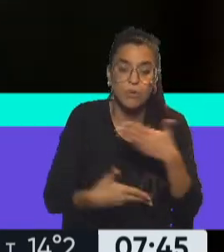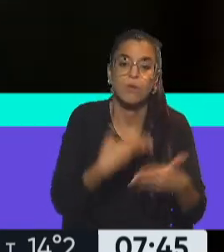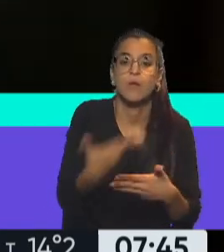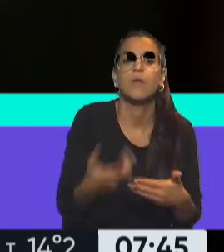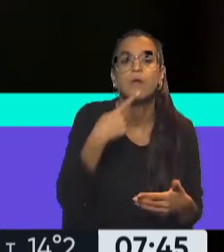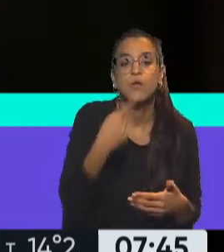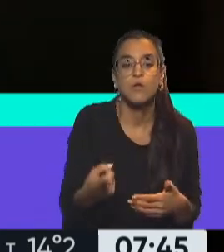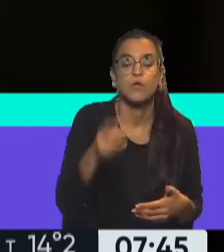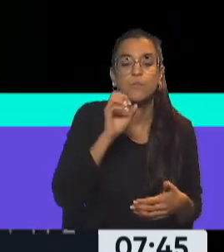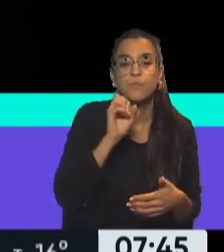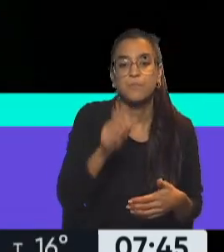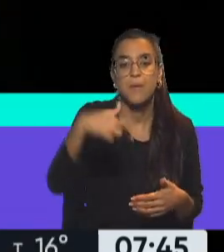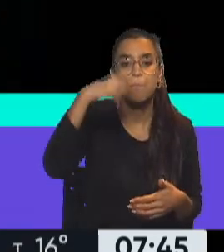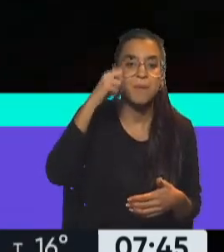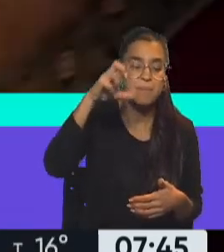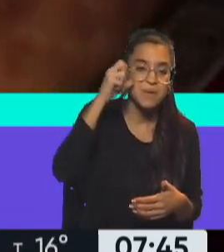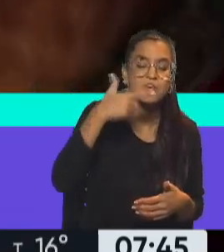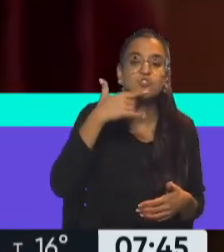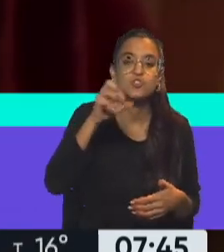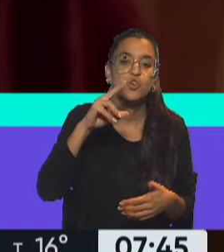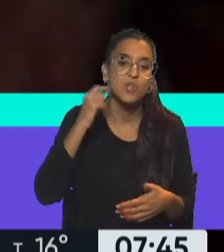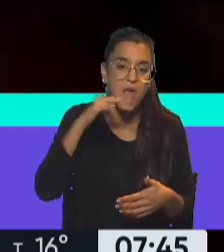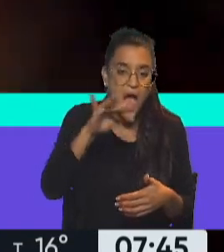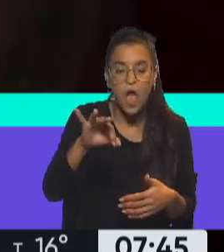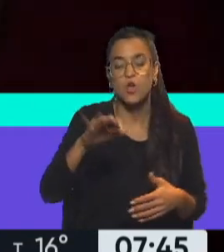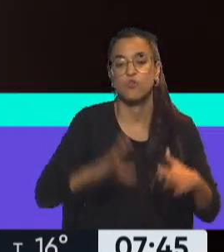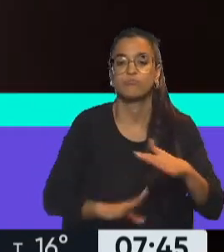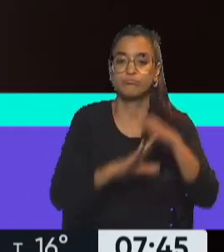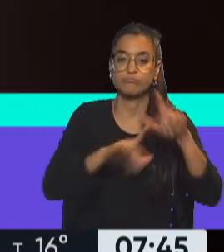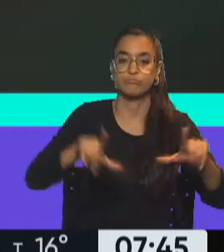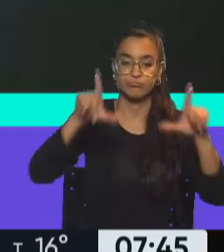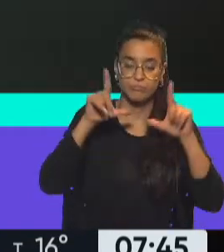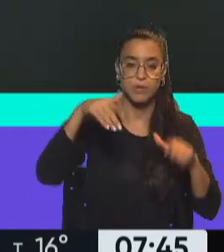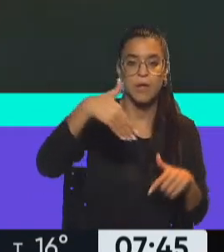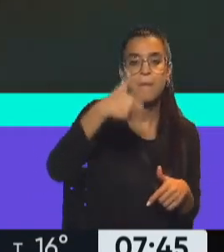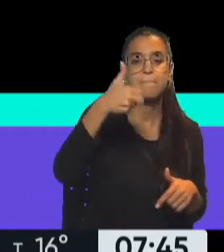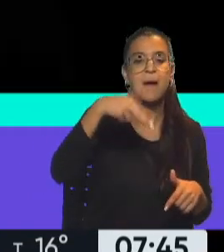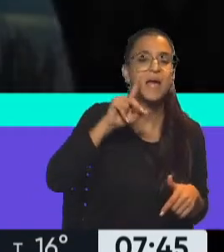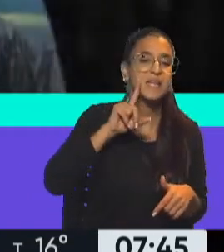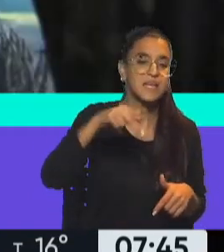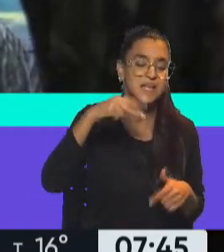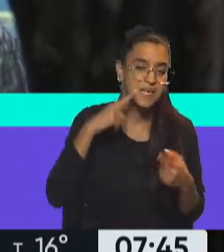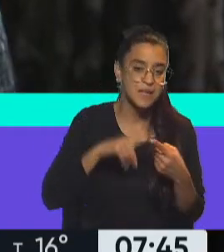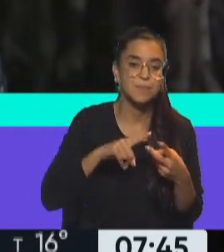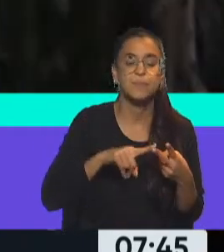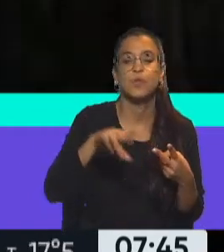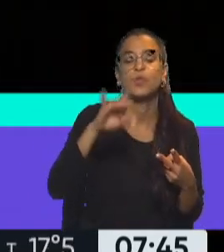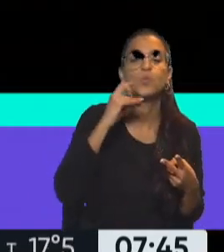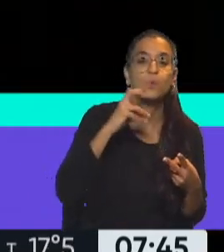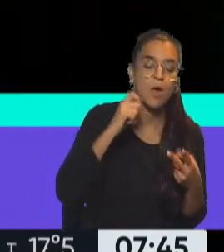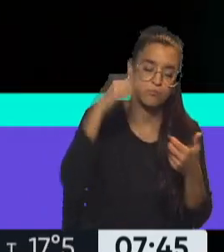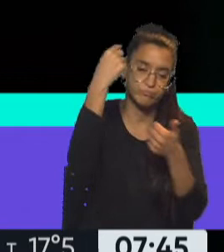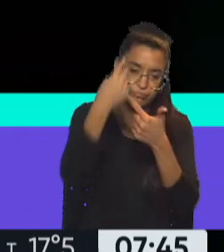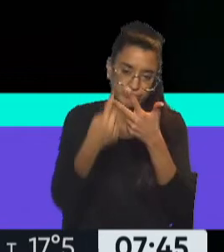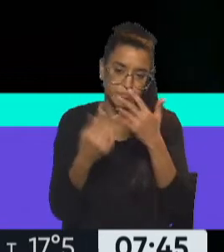gran nombre de Pepe Soriano, a la cabeza del elenco, acompañado por Marilú Marini, Lautaro Delgado Tunruk, entre